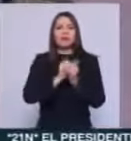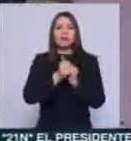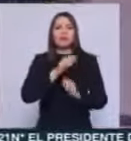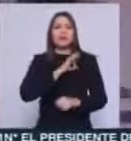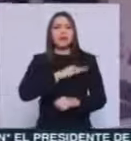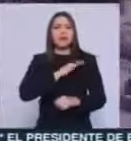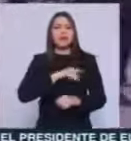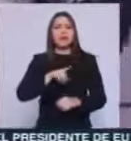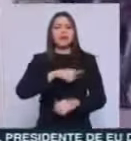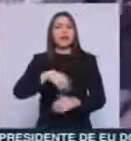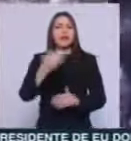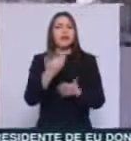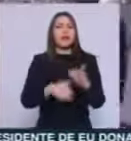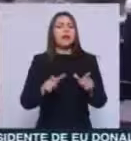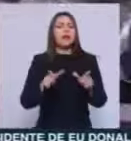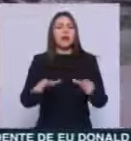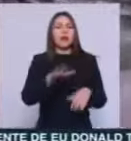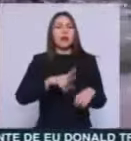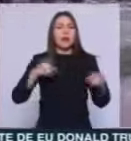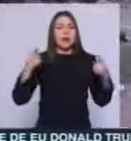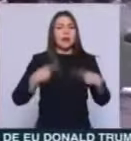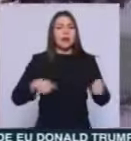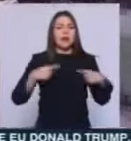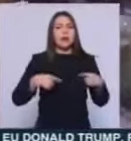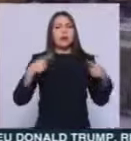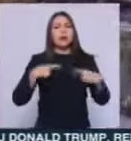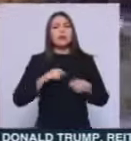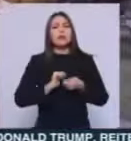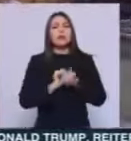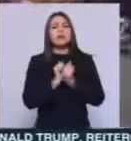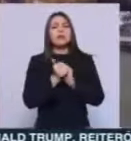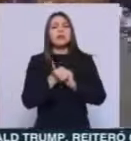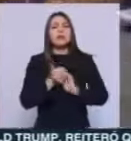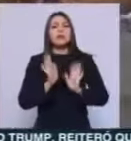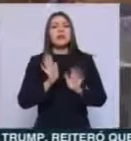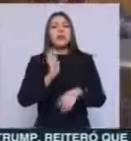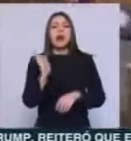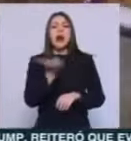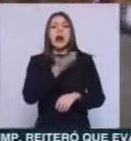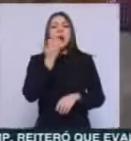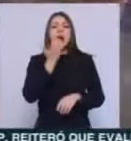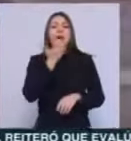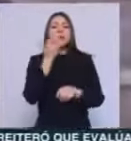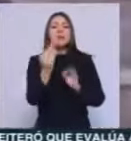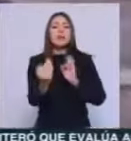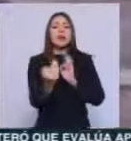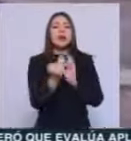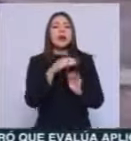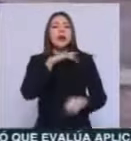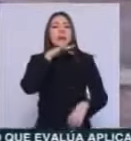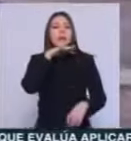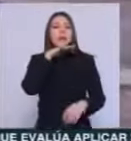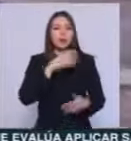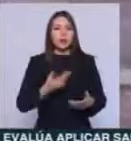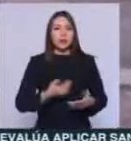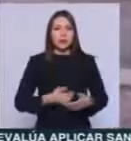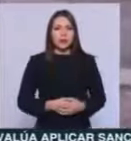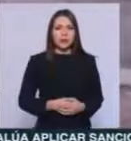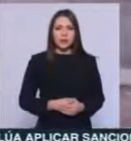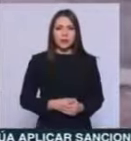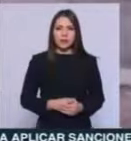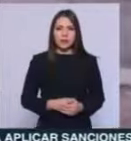infección y de inseguridad para los habitantes, quienes se han tenido que acostumbrar a vivir cerca de los desechos. La mala es la